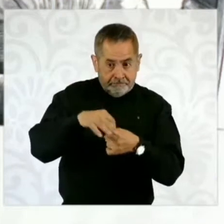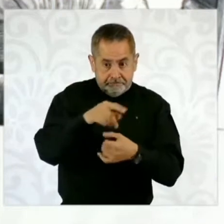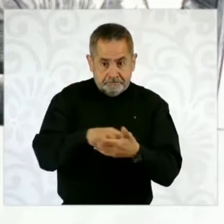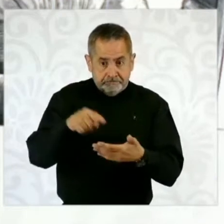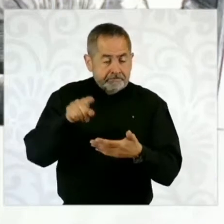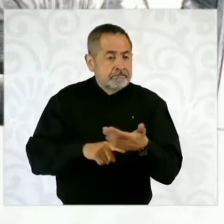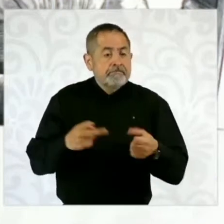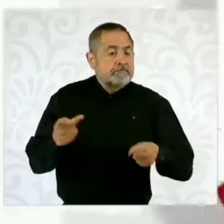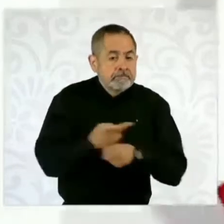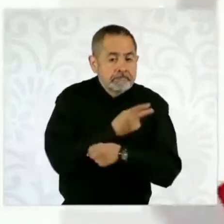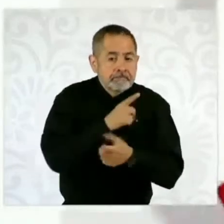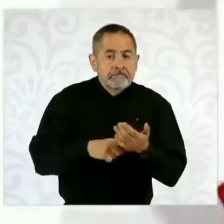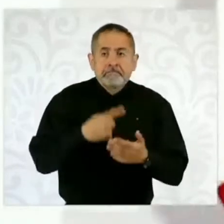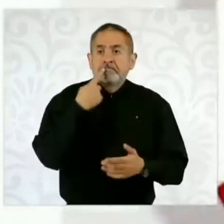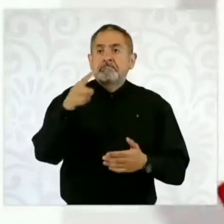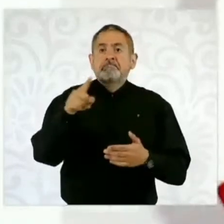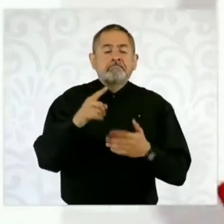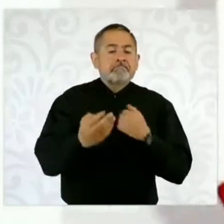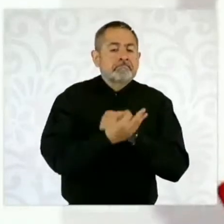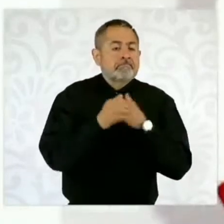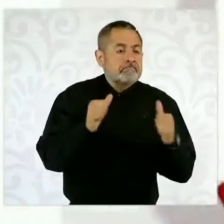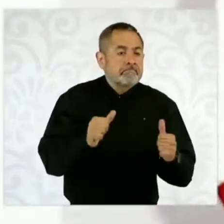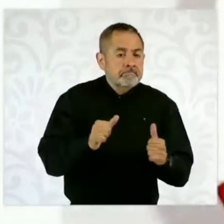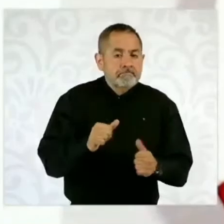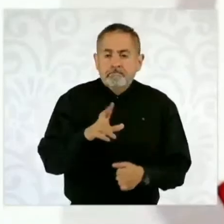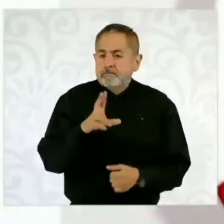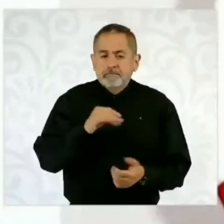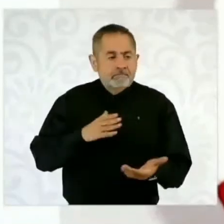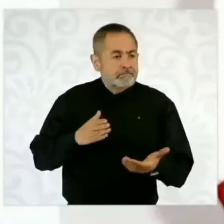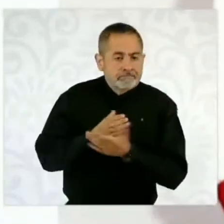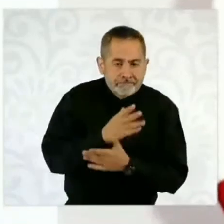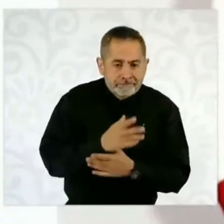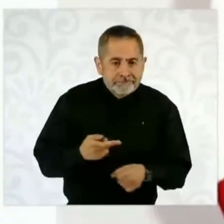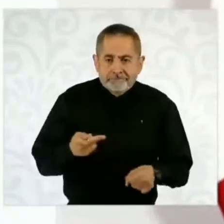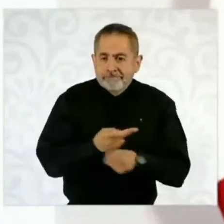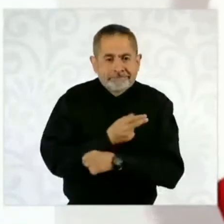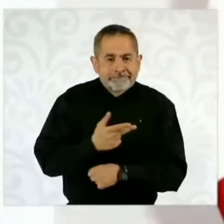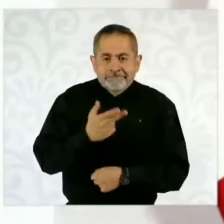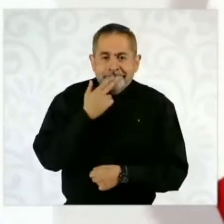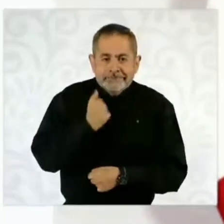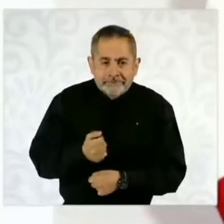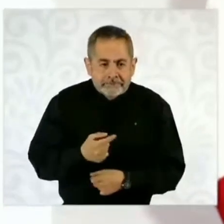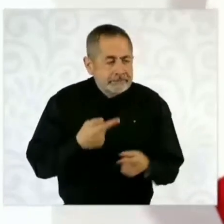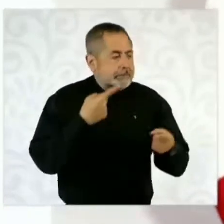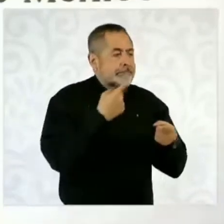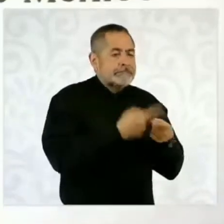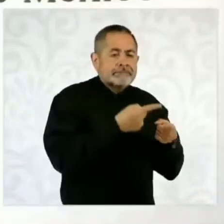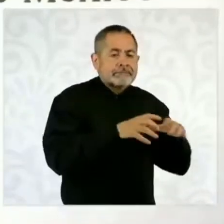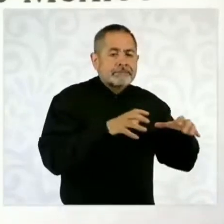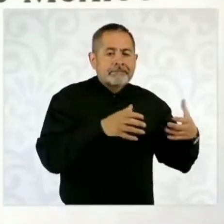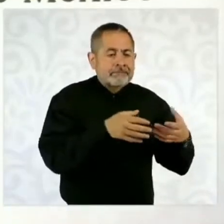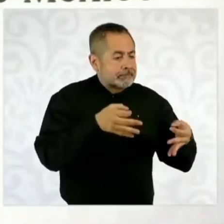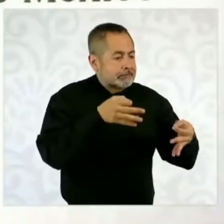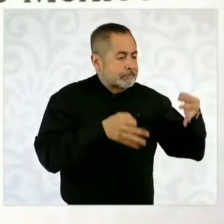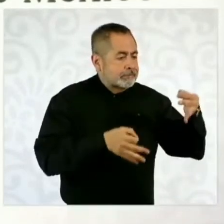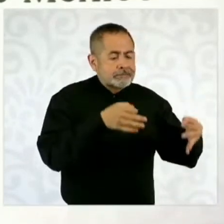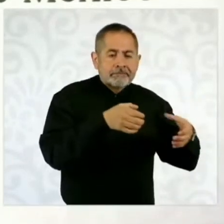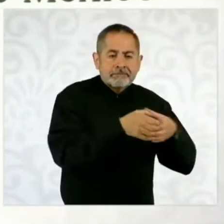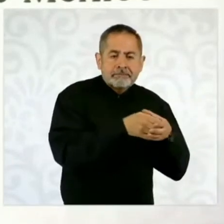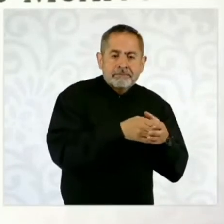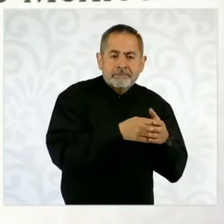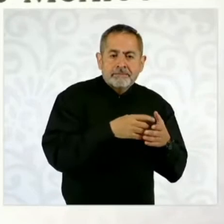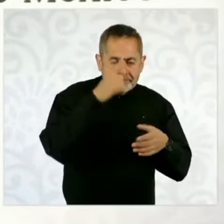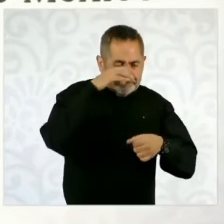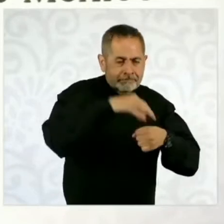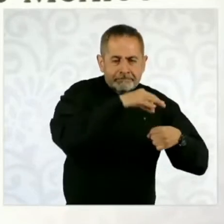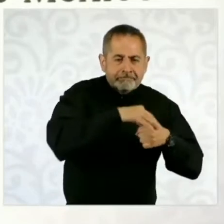proceden. Porque ¿quién es, de acuerdo con la Constitución, quien regula los procesos